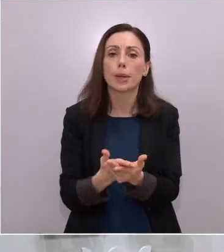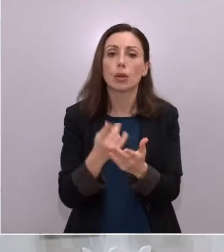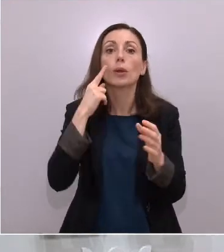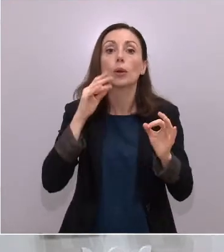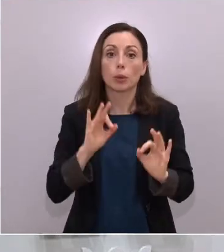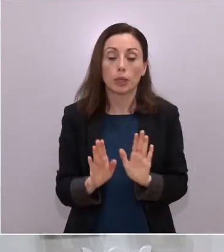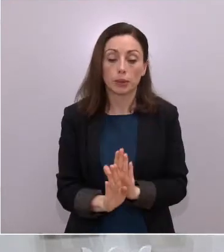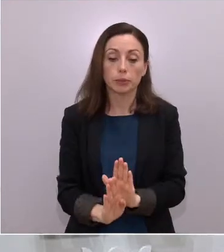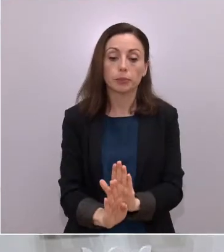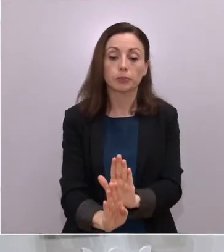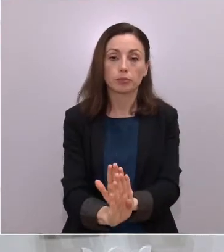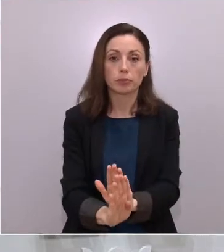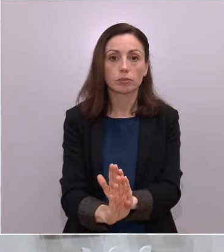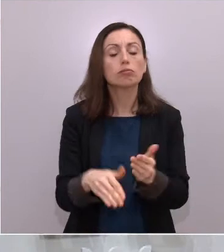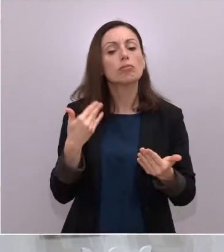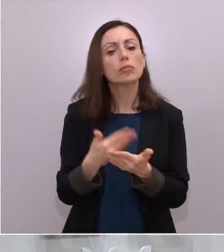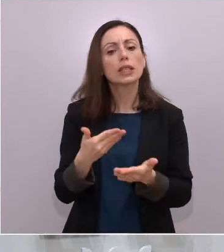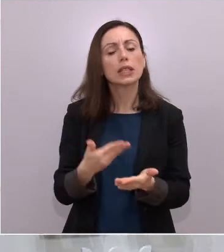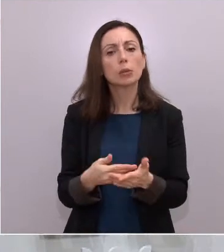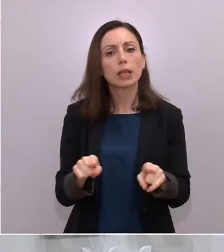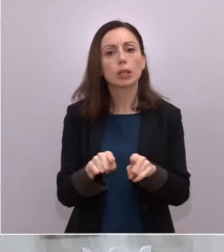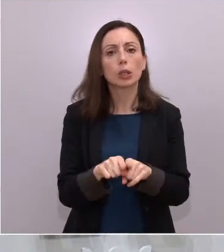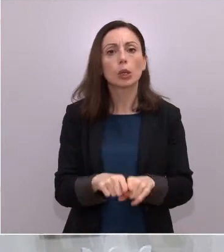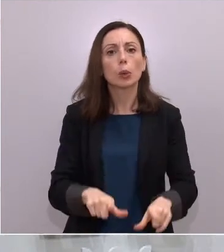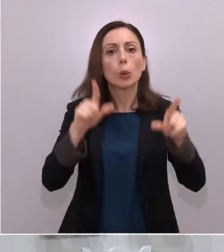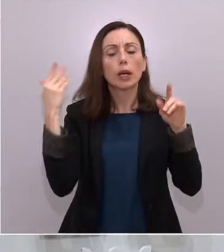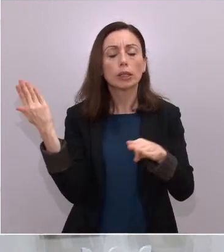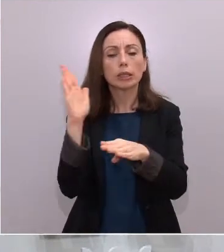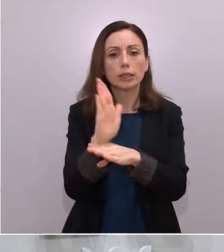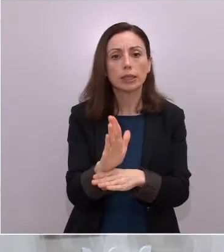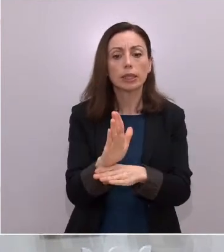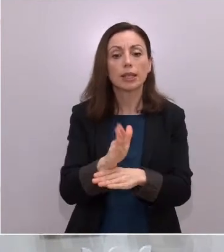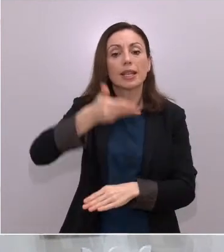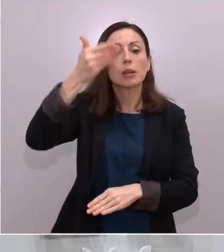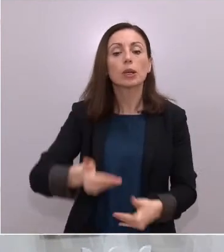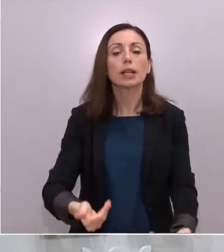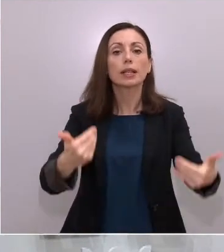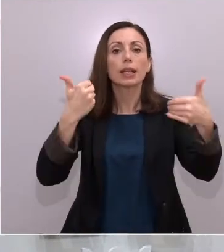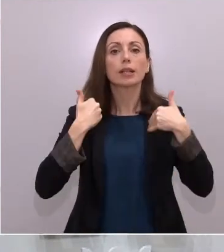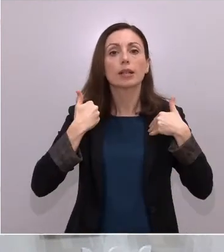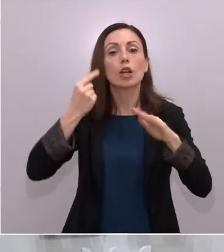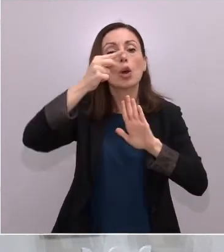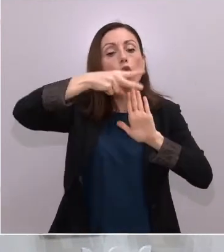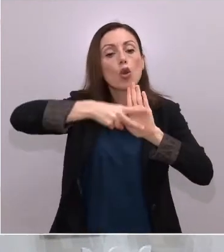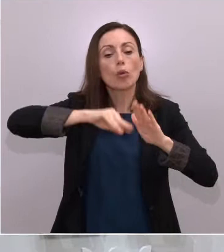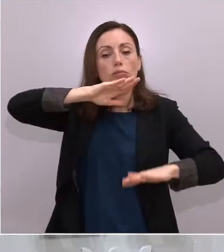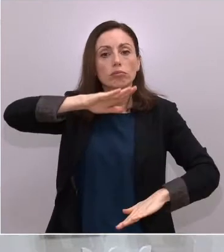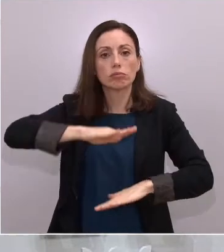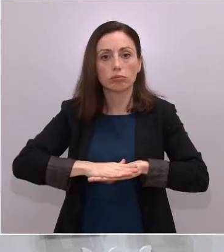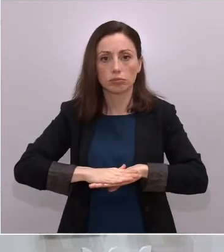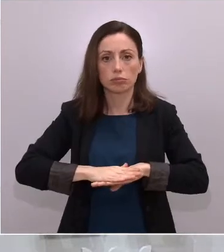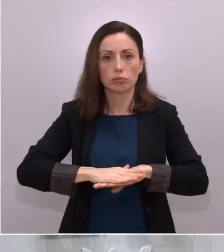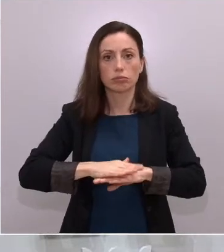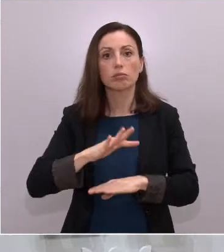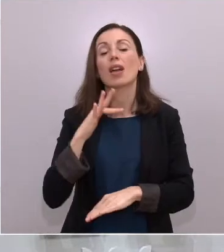ahora, demostrando con su ejemplo lo importante que va a ser la responsabilidad en el cumplimiento de las normas y el